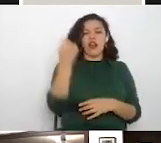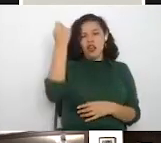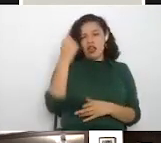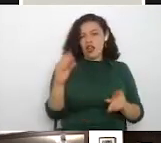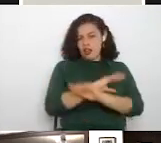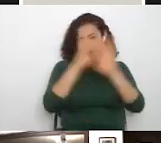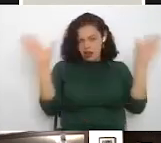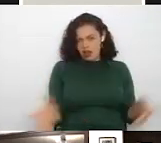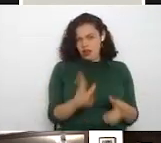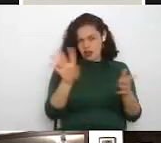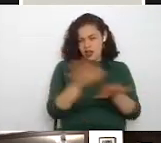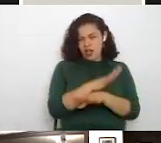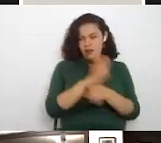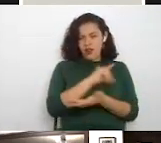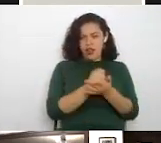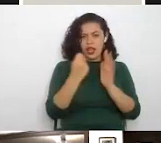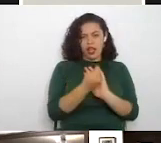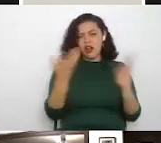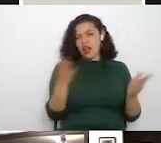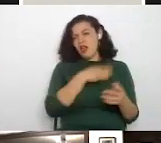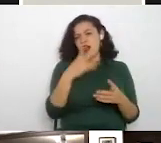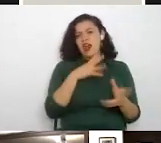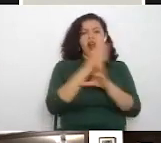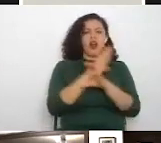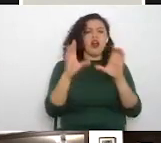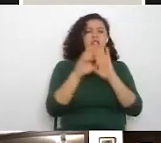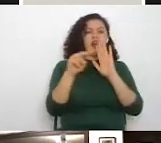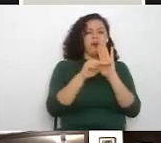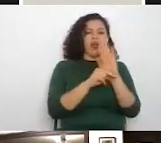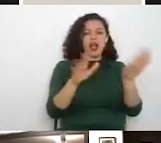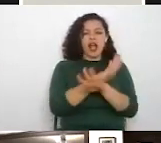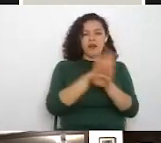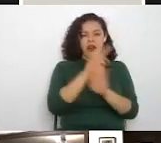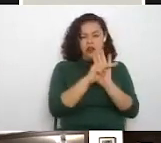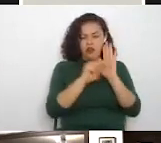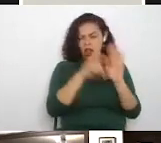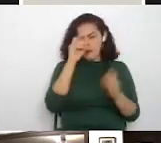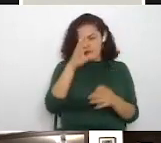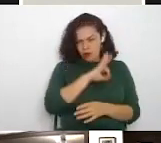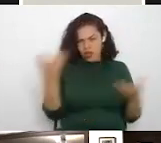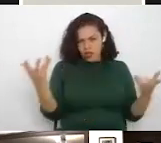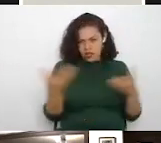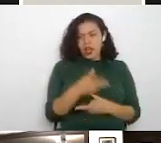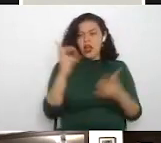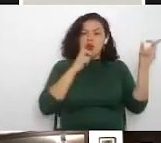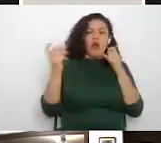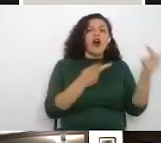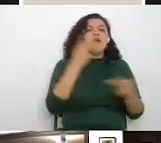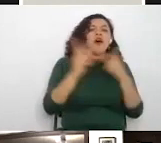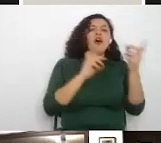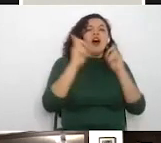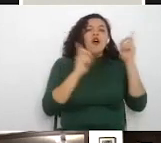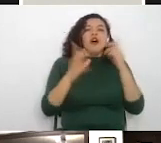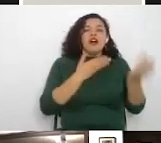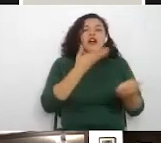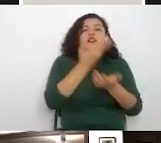cambio técnico, y bueno, pues cambios normativos puede haber también, ¿no? No sé si haya alguna pregunta, duda, alguna aportación,